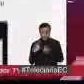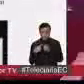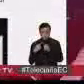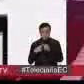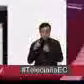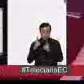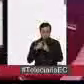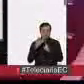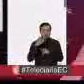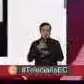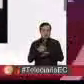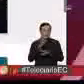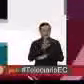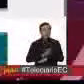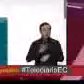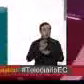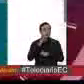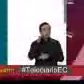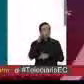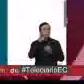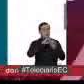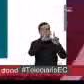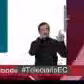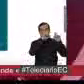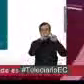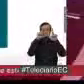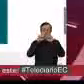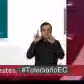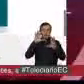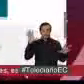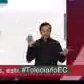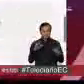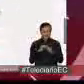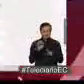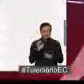como un impulso para dinamizar la economía. Olga Velasco, Ecuador TV.